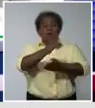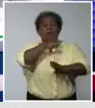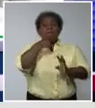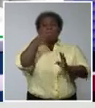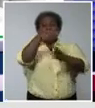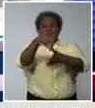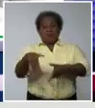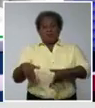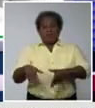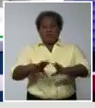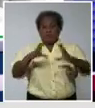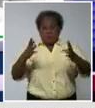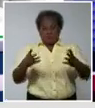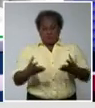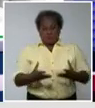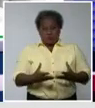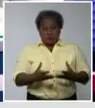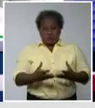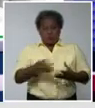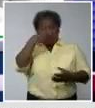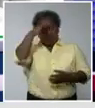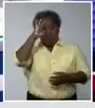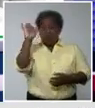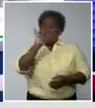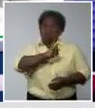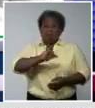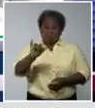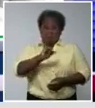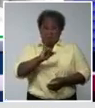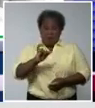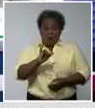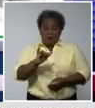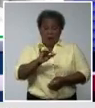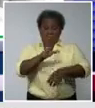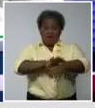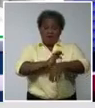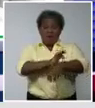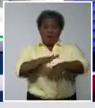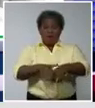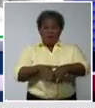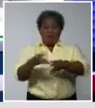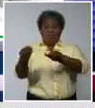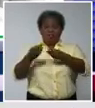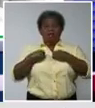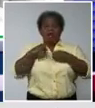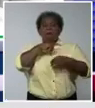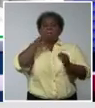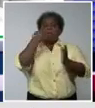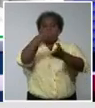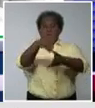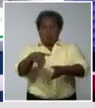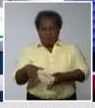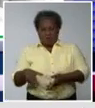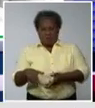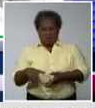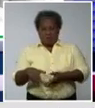Cuba no es la excepción. Yo creo que ese reconocimiento diario que debemos de tener para nuestro personal médico de